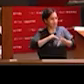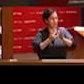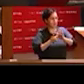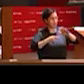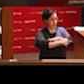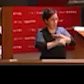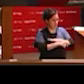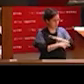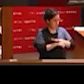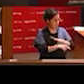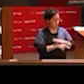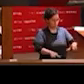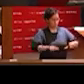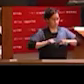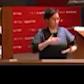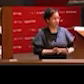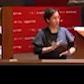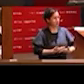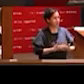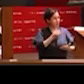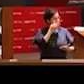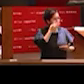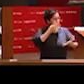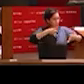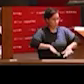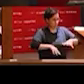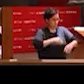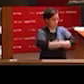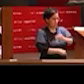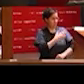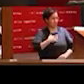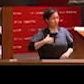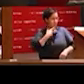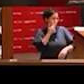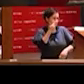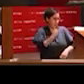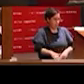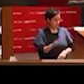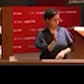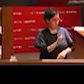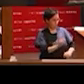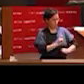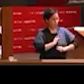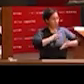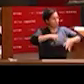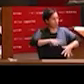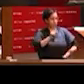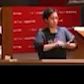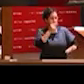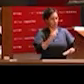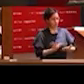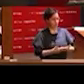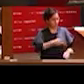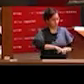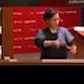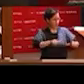gestión eh se se implantó en 9 meses o sea que no estábamos mal del todo nos la concedieron en 9 meses a todas las